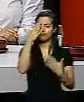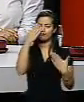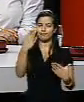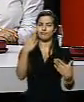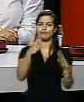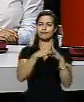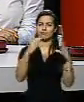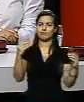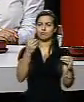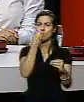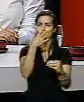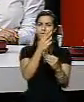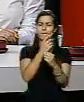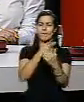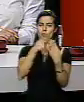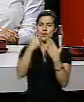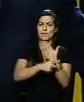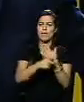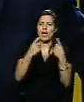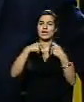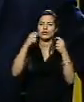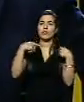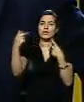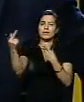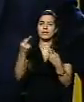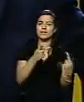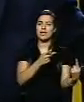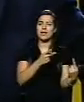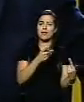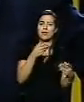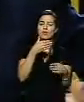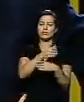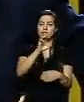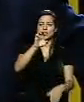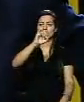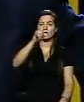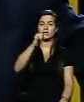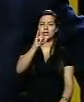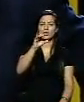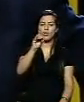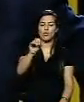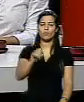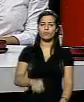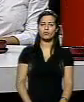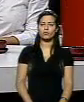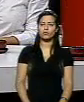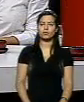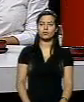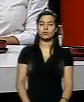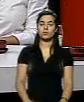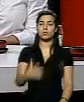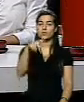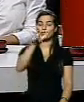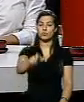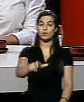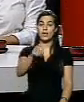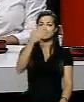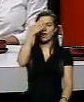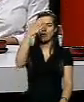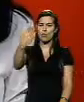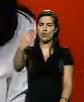Felicidades por el excelente programa. Aristóbulo, te invitamos a ejido. Saludos, camarada. Ana Moreno,